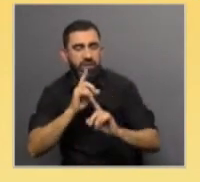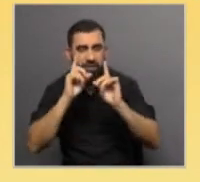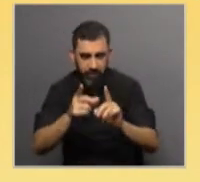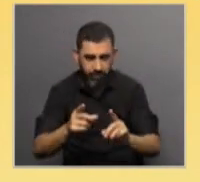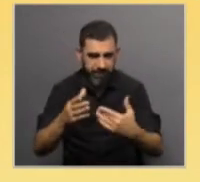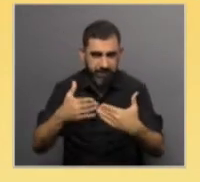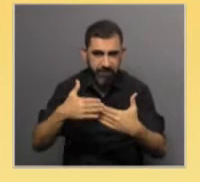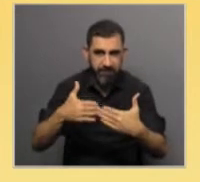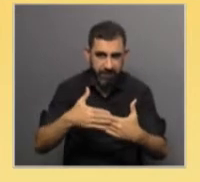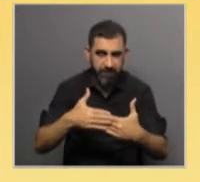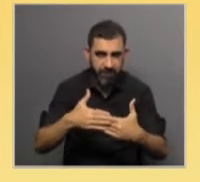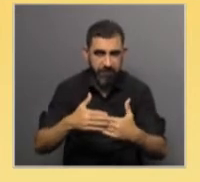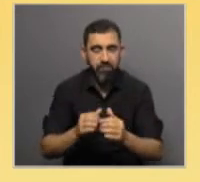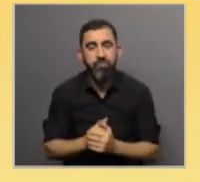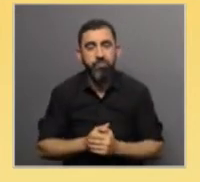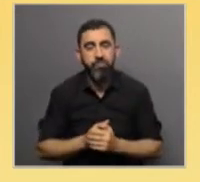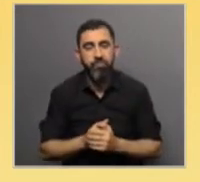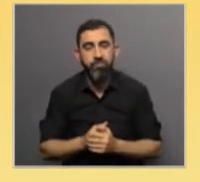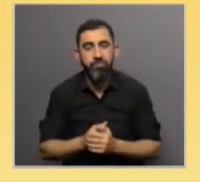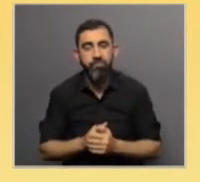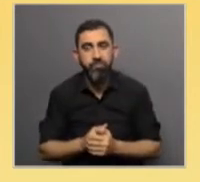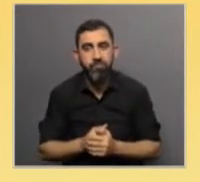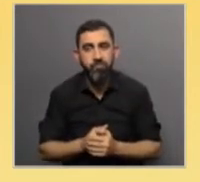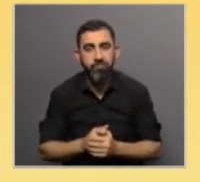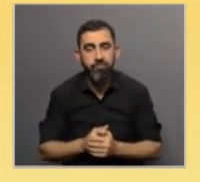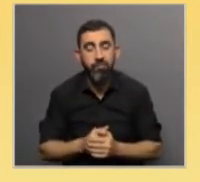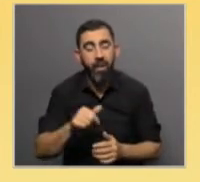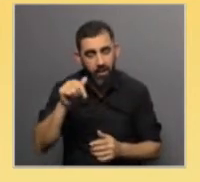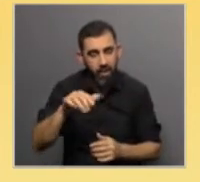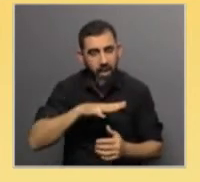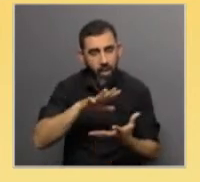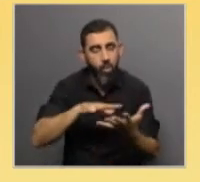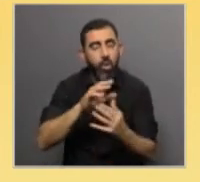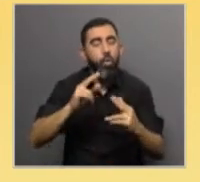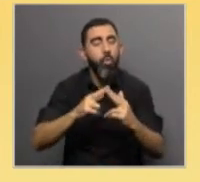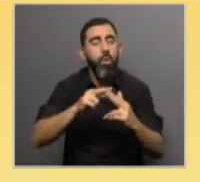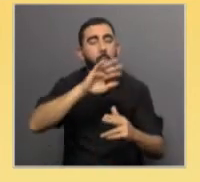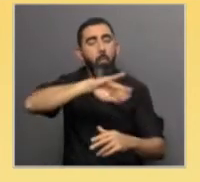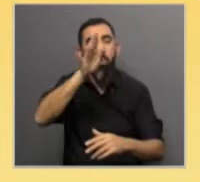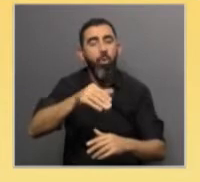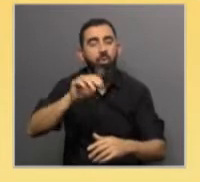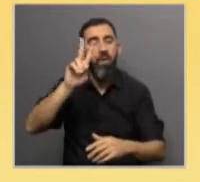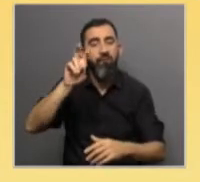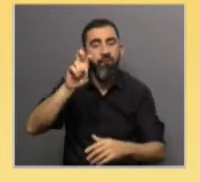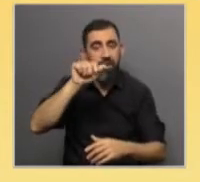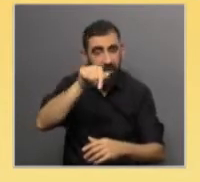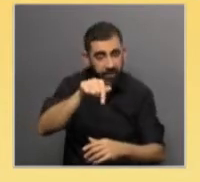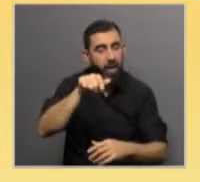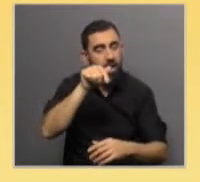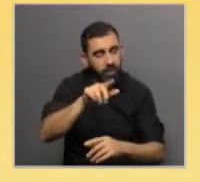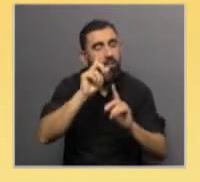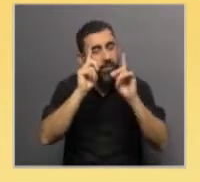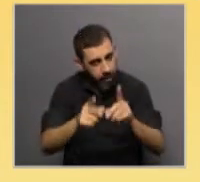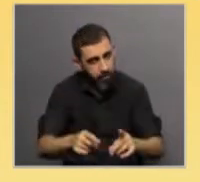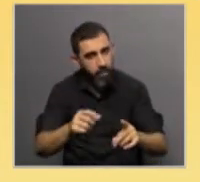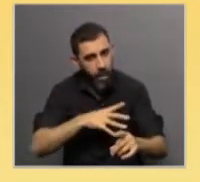la de los iracundos porque soy muy malo cantando, pero allí en un lugar que se llama Monteverde, en el cual